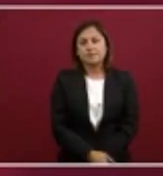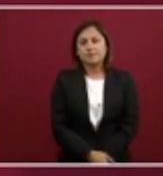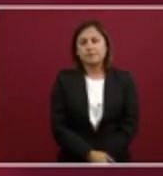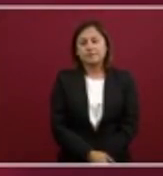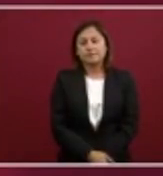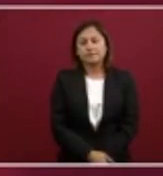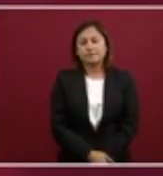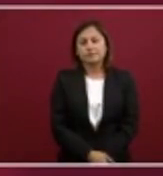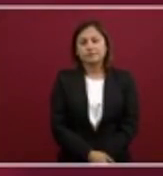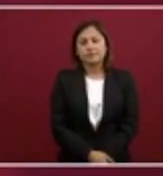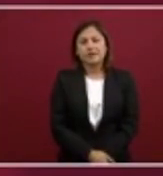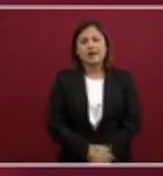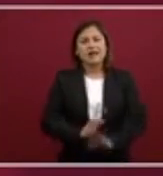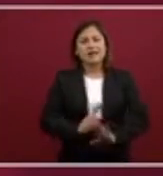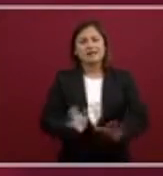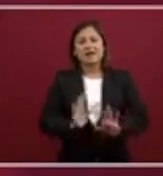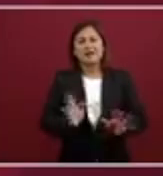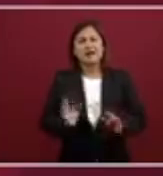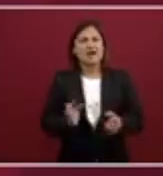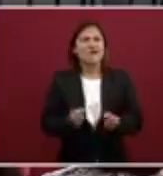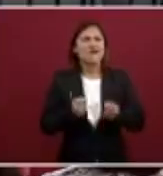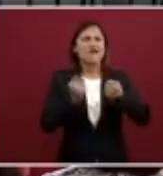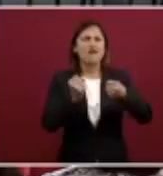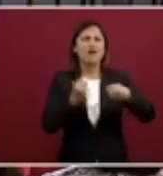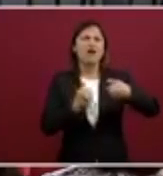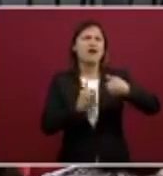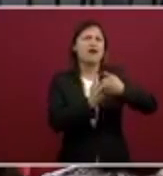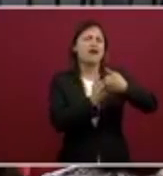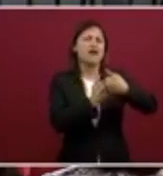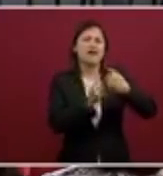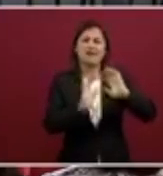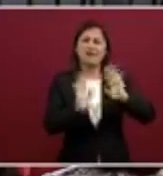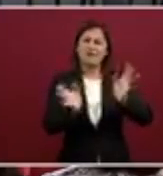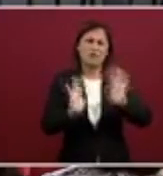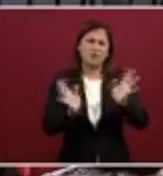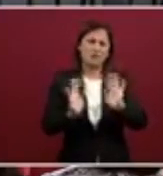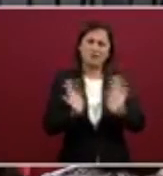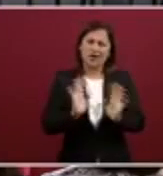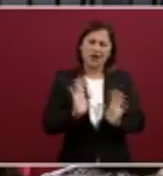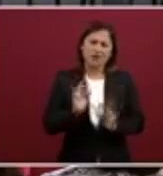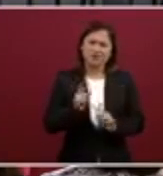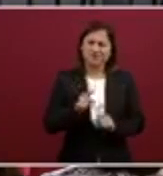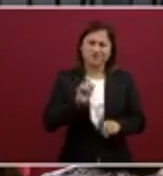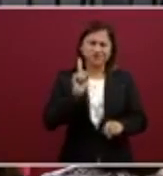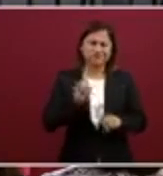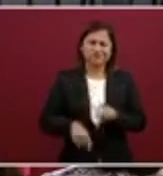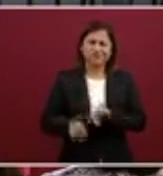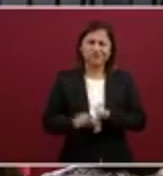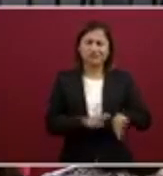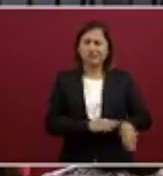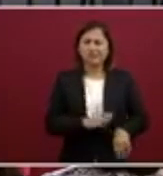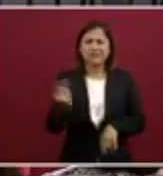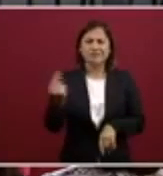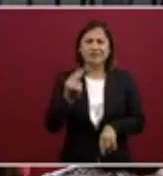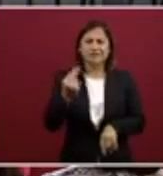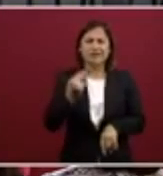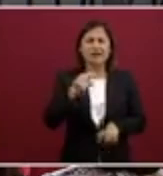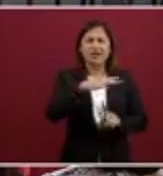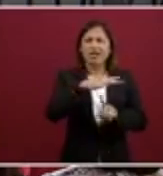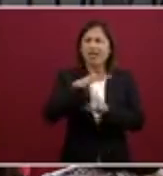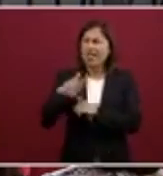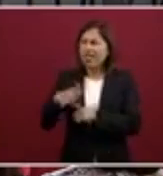medidas de fuerza. No queremos el Plan Mérida, no queremos helicópteros,